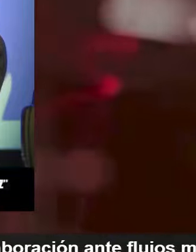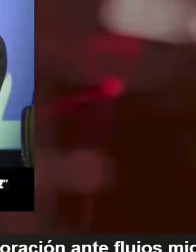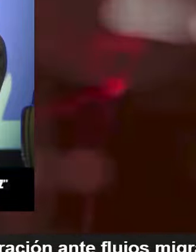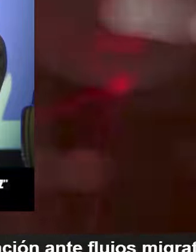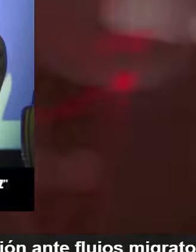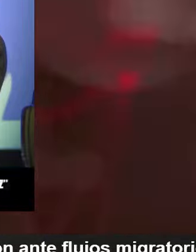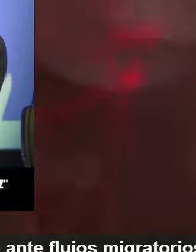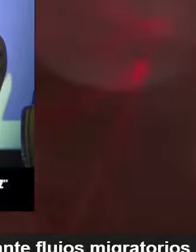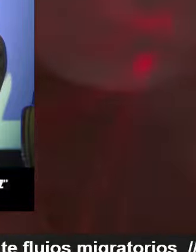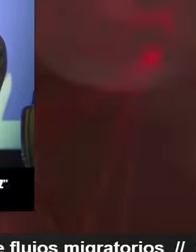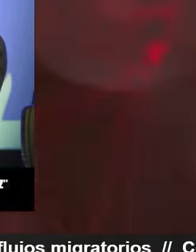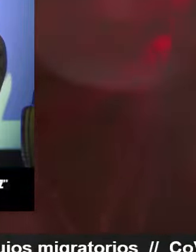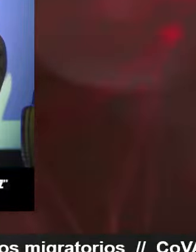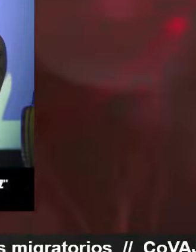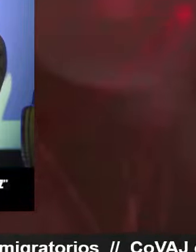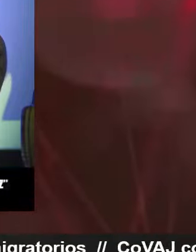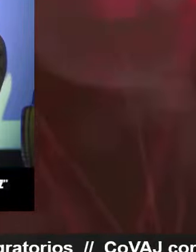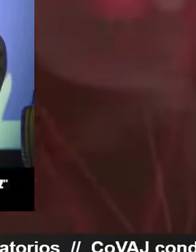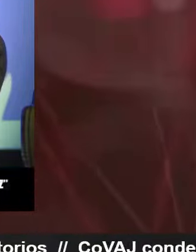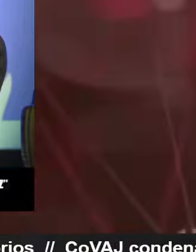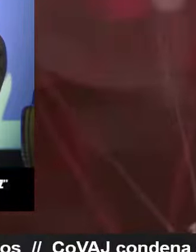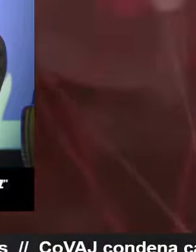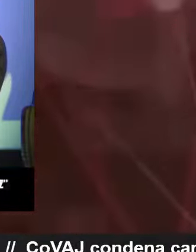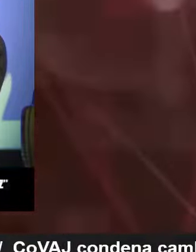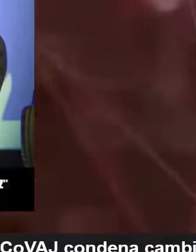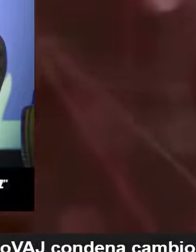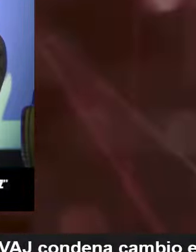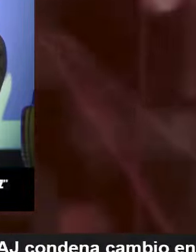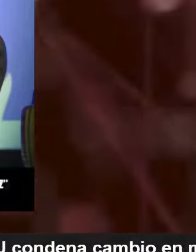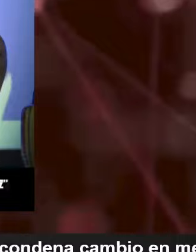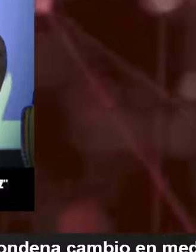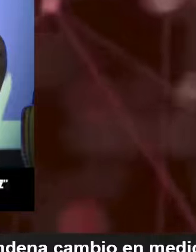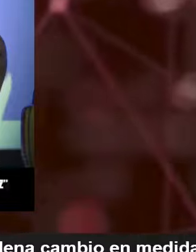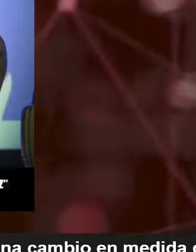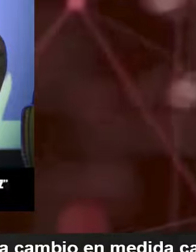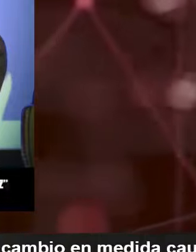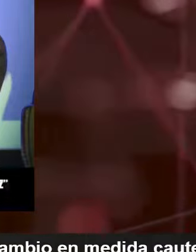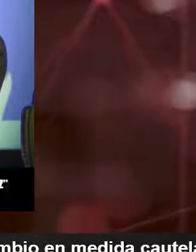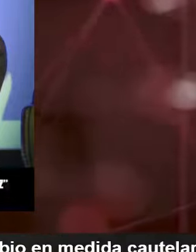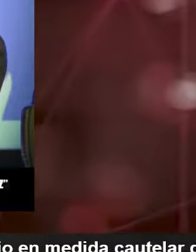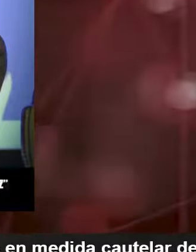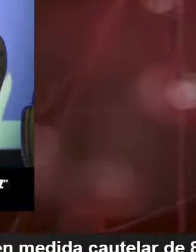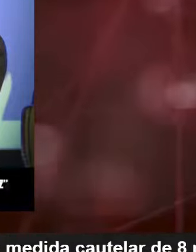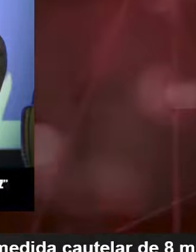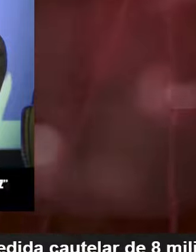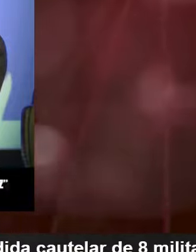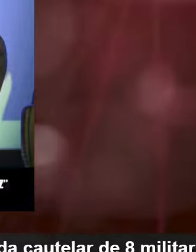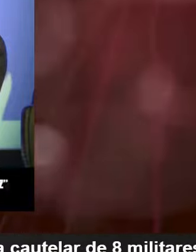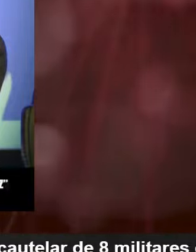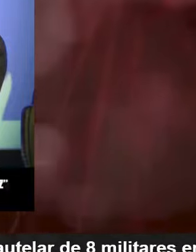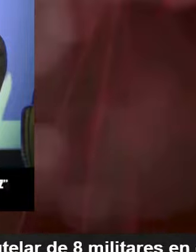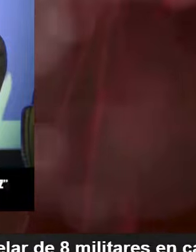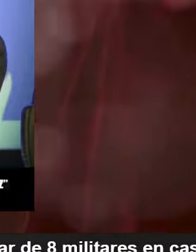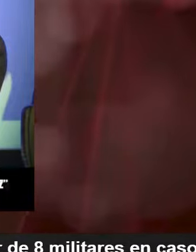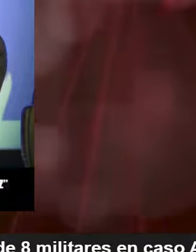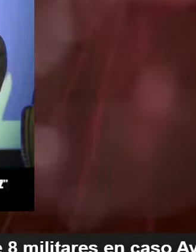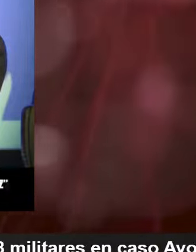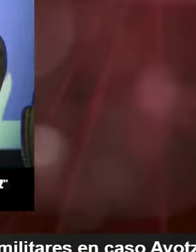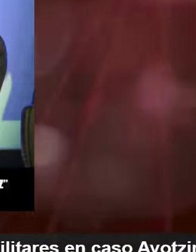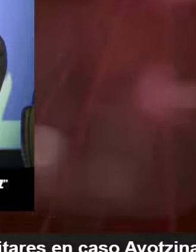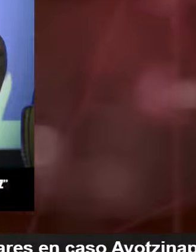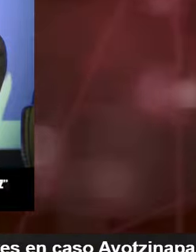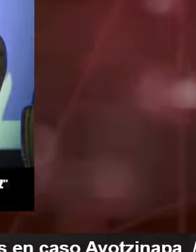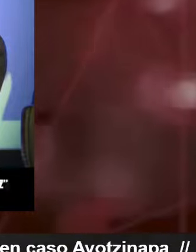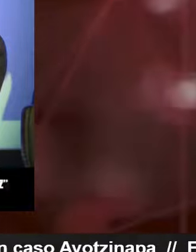para pagar las contrataciones de estos servicios de observación electoral otros gastos con cargo al